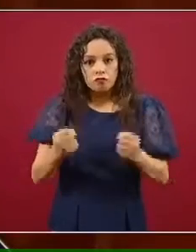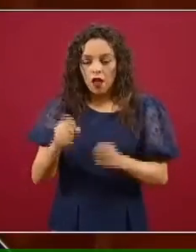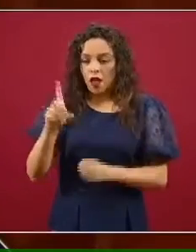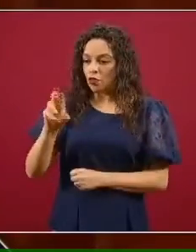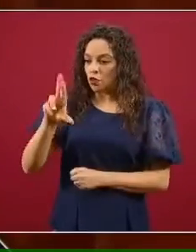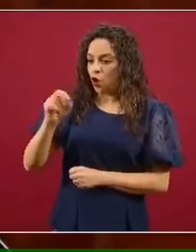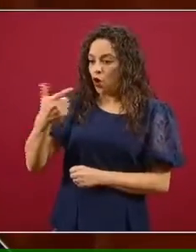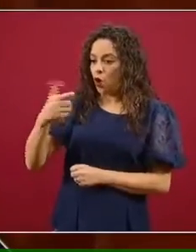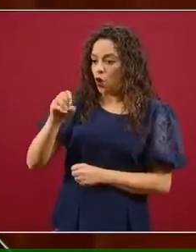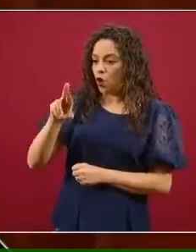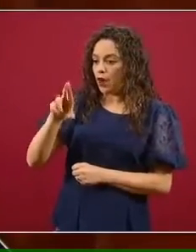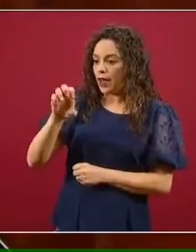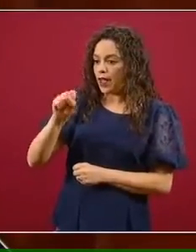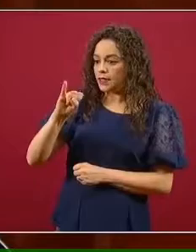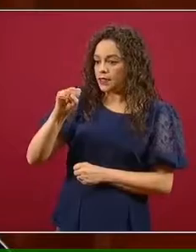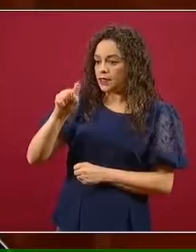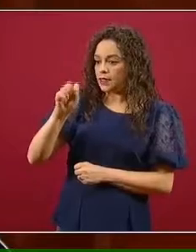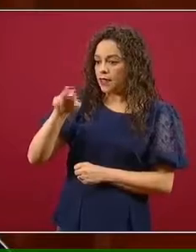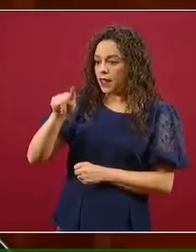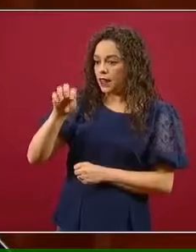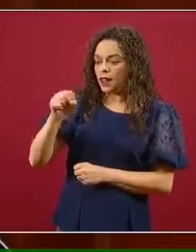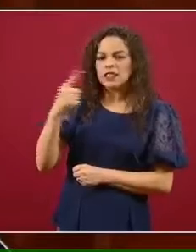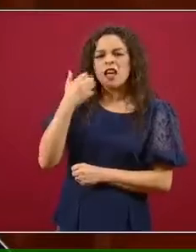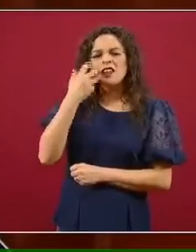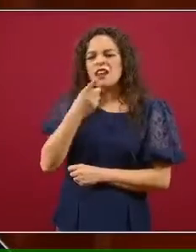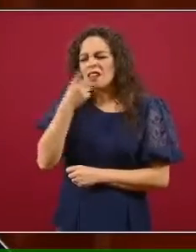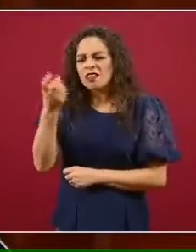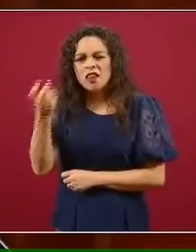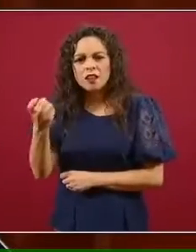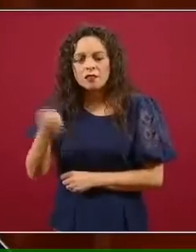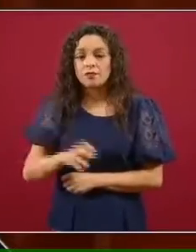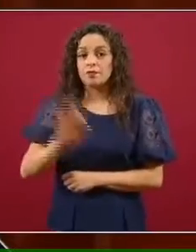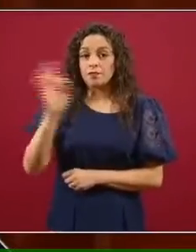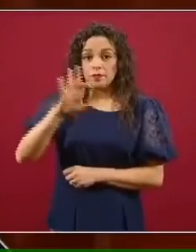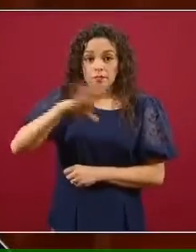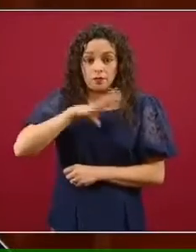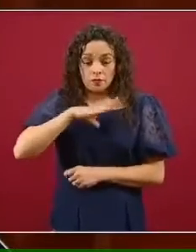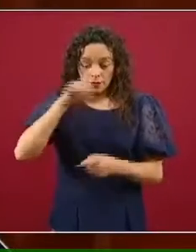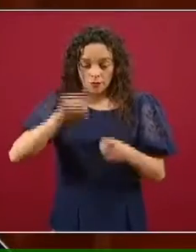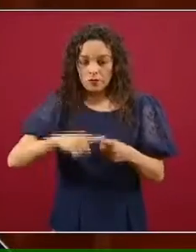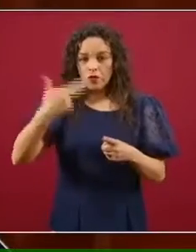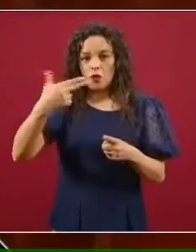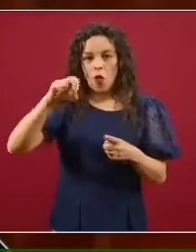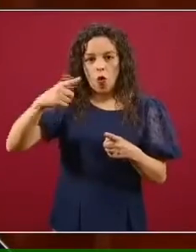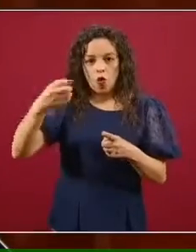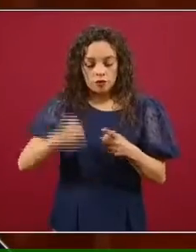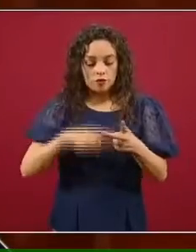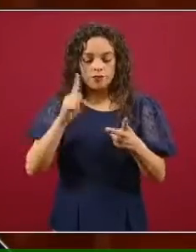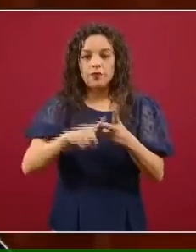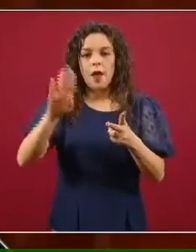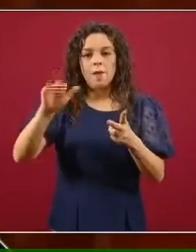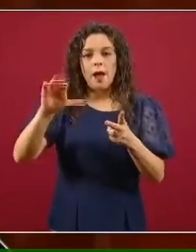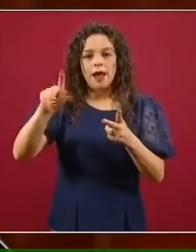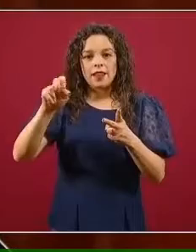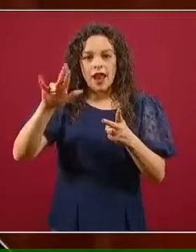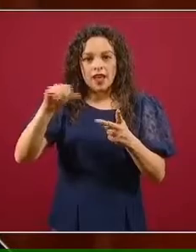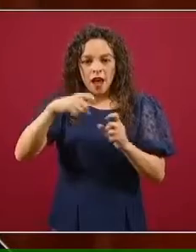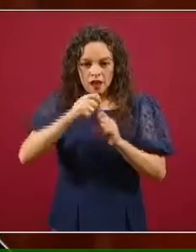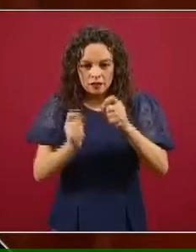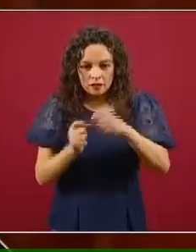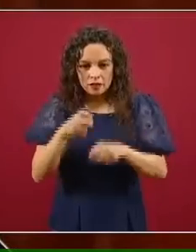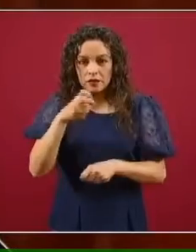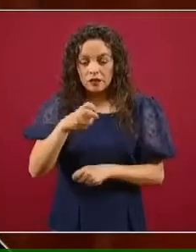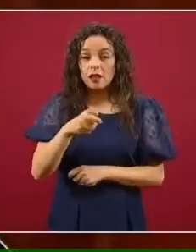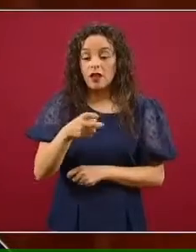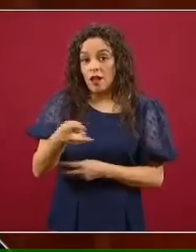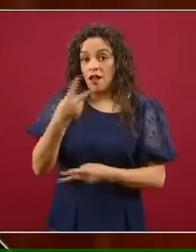esto? Significa que si tenemos estas bacterias, hongos, inclusive parásitos que pueden desarrollar esta